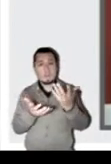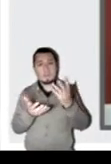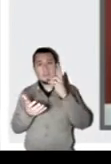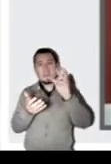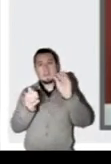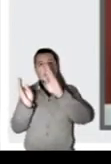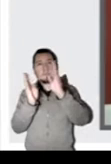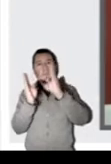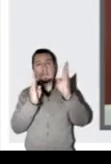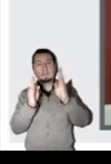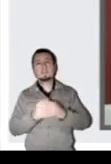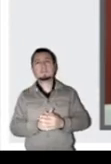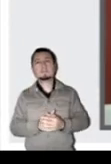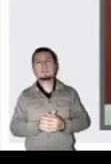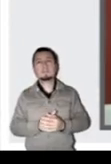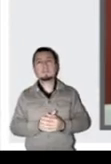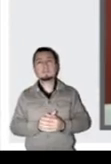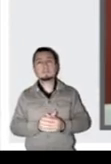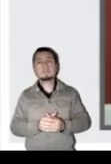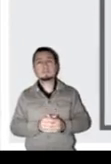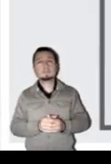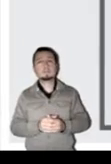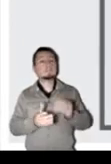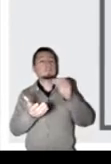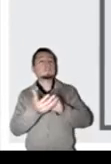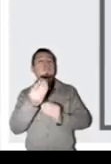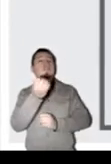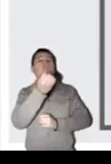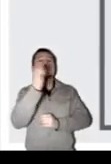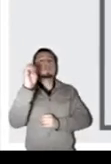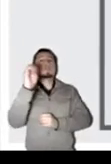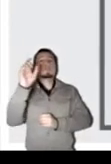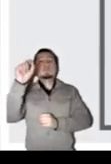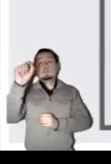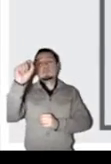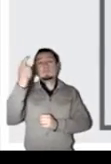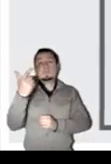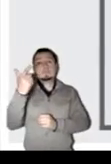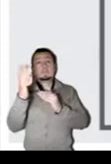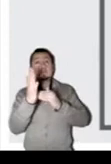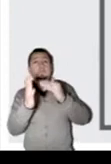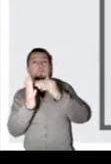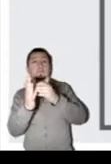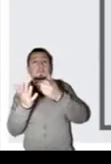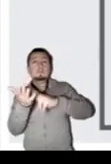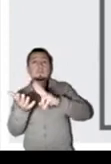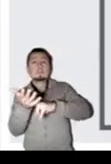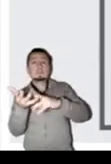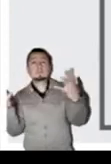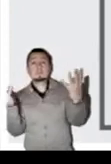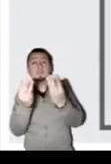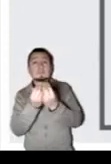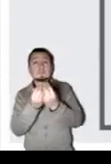al punto aquí está los 927 millones de pesos que cuesta la ampliación de la planta